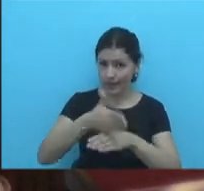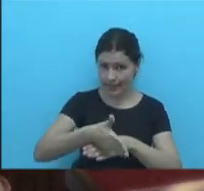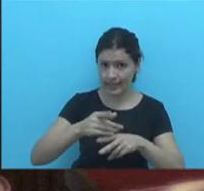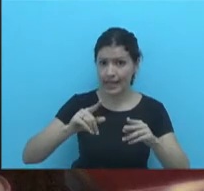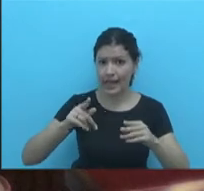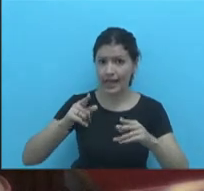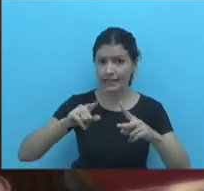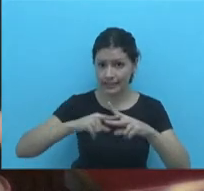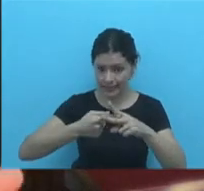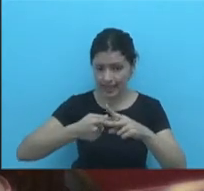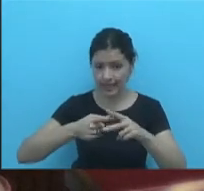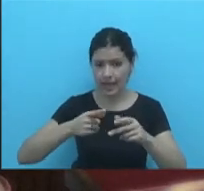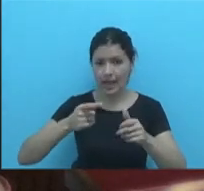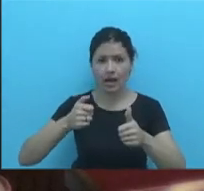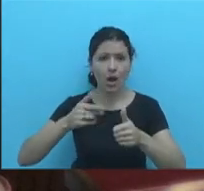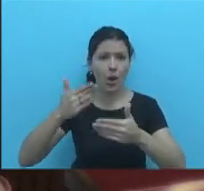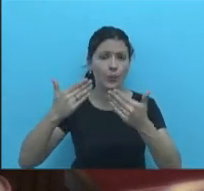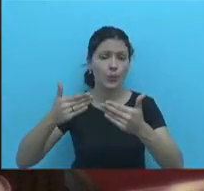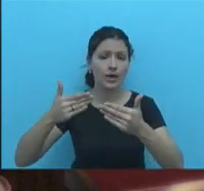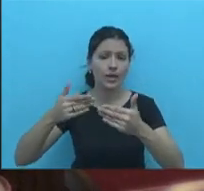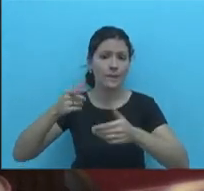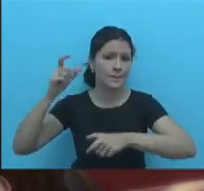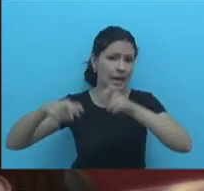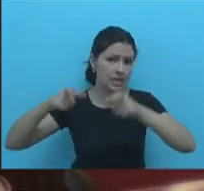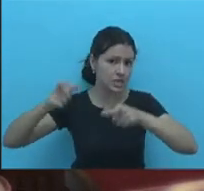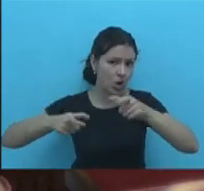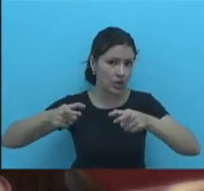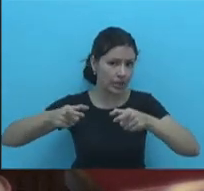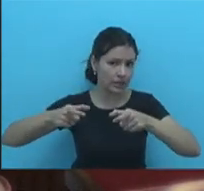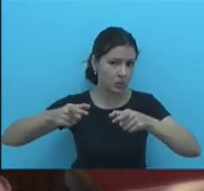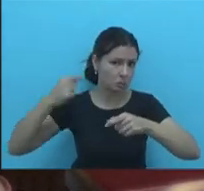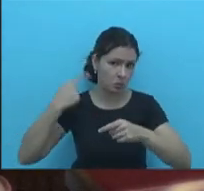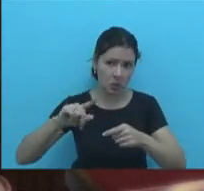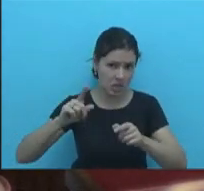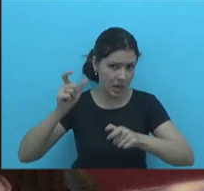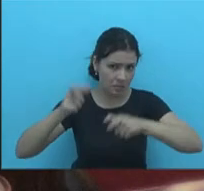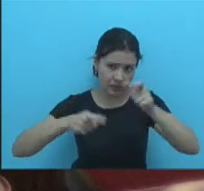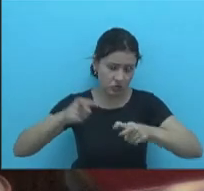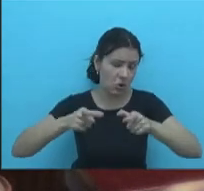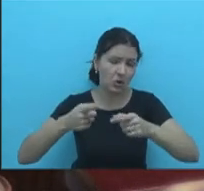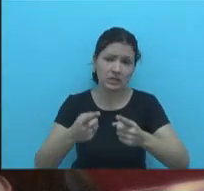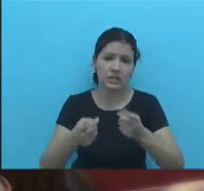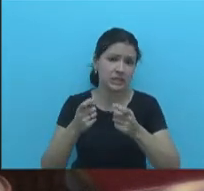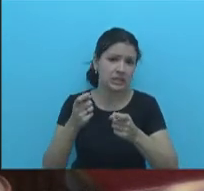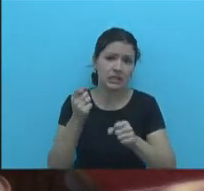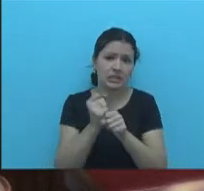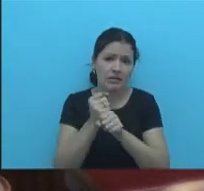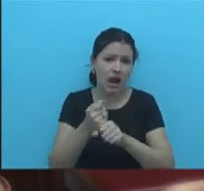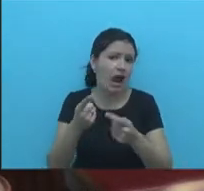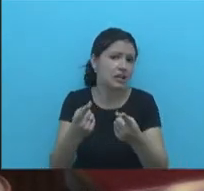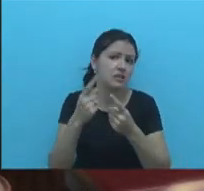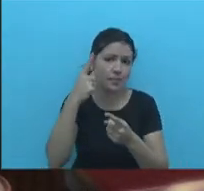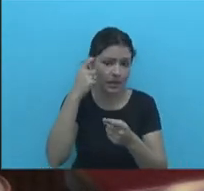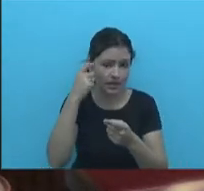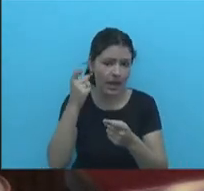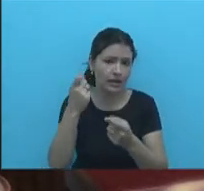en alguna inclinación, pueden ir a estos cursos, y también personas que estén trabajando, que necesiten un trabajo, puedan participar.